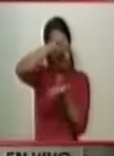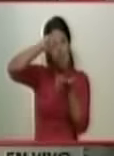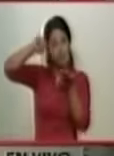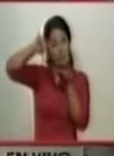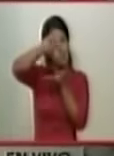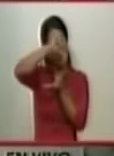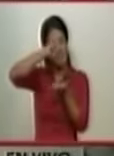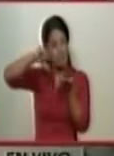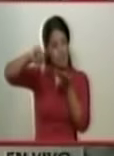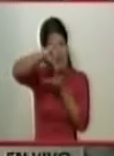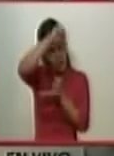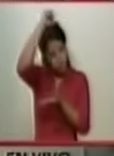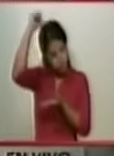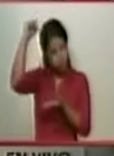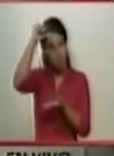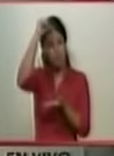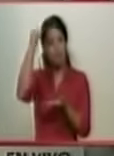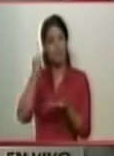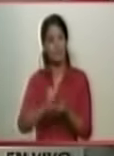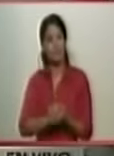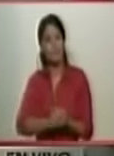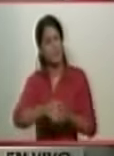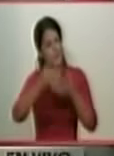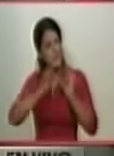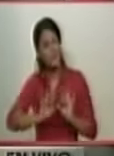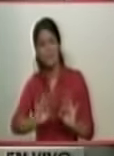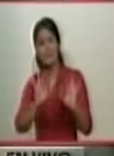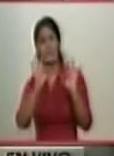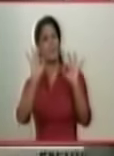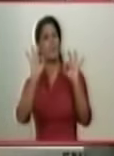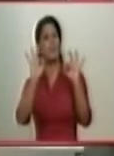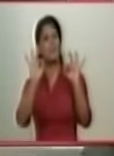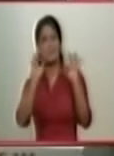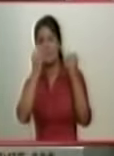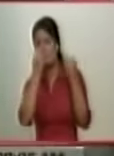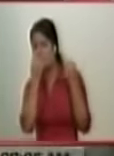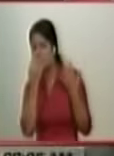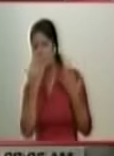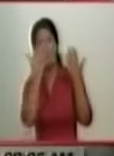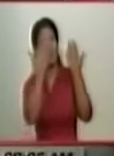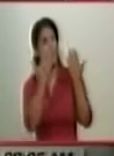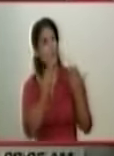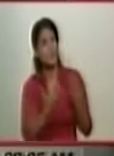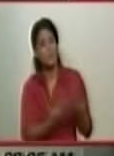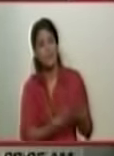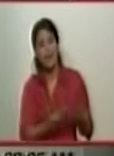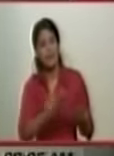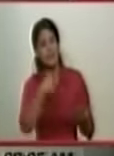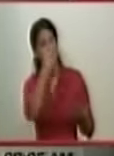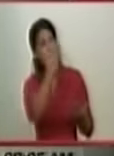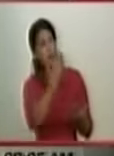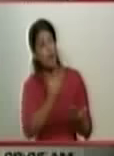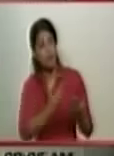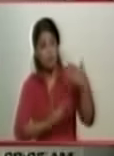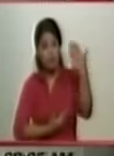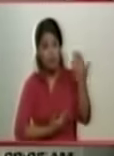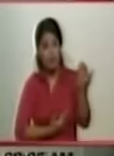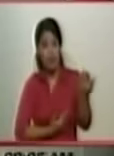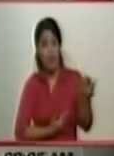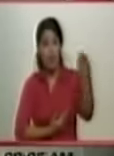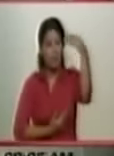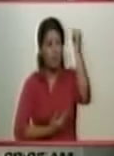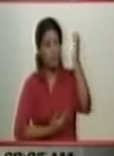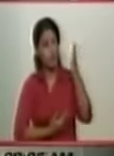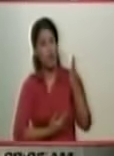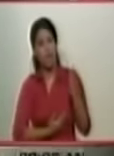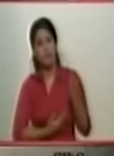cabeza. Oh, cuán excelente y cuán excelente es el cáliz mío, que